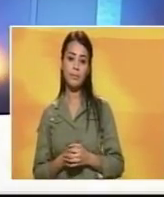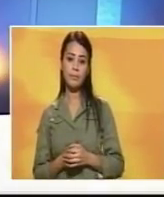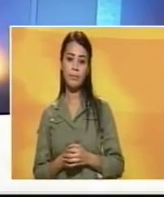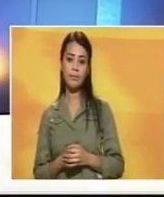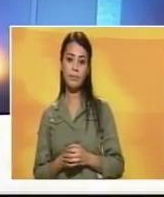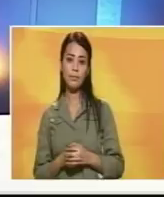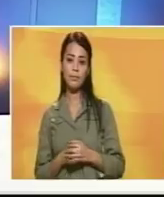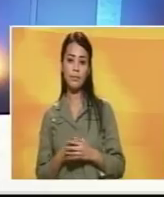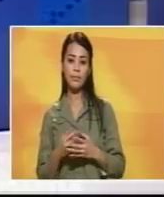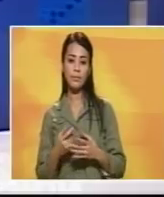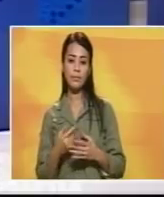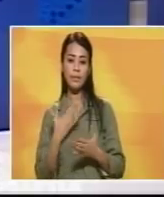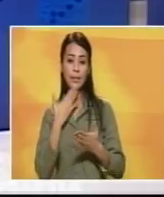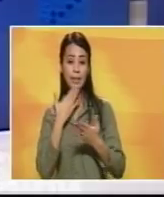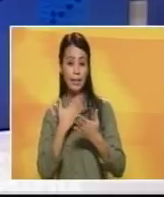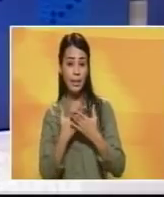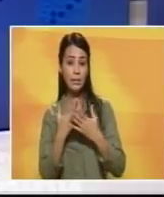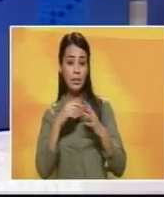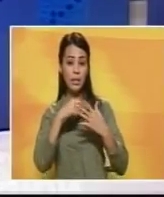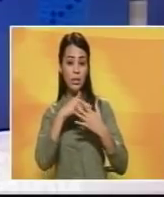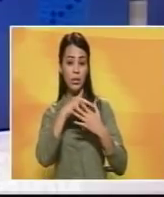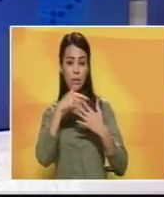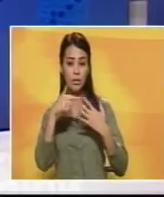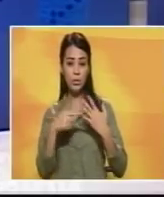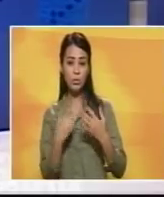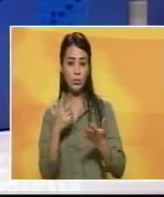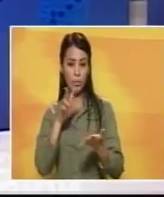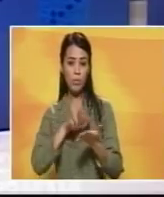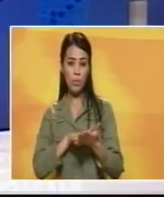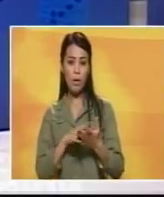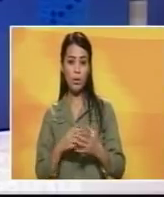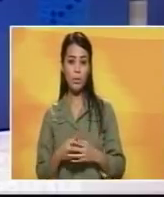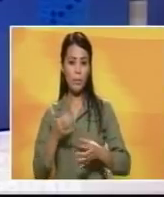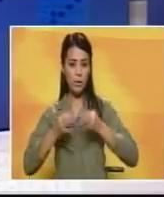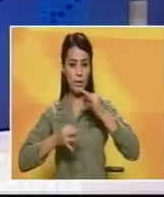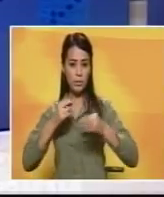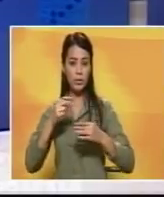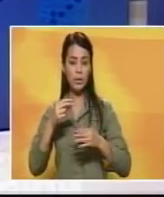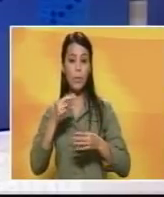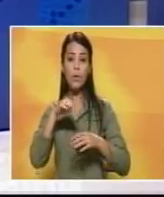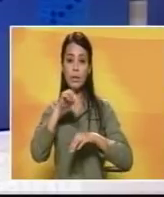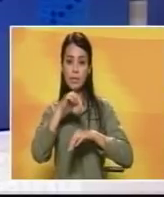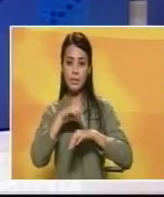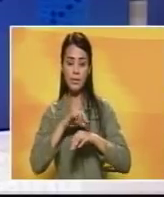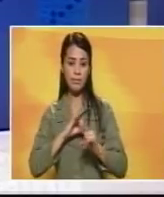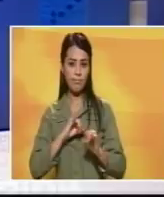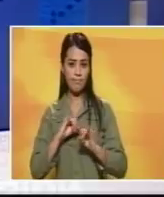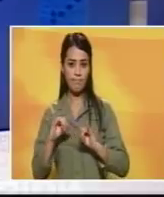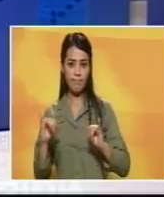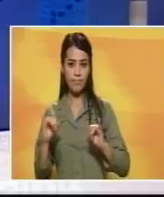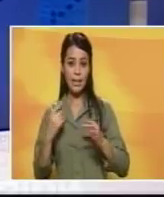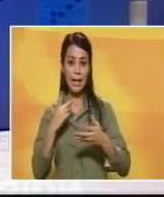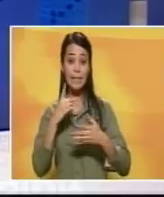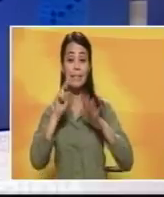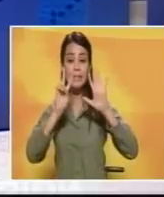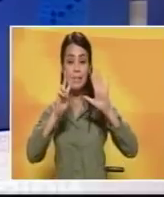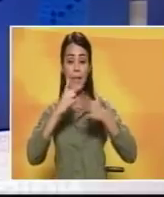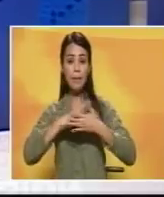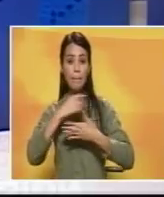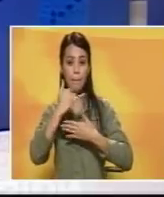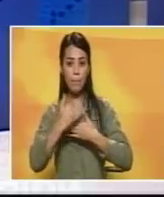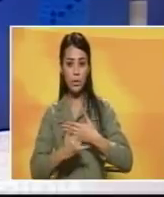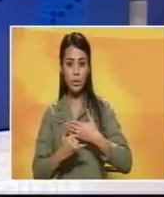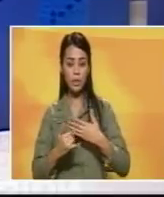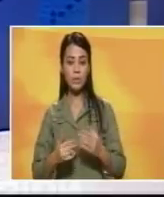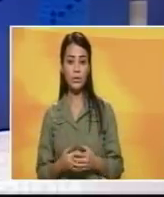Meléndez indicó que gracias a los recursos aprobados por el Ejecutivo Nacional, se finalizarán 7 proyectos en la entidad para